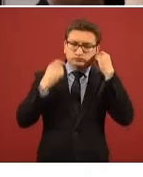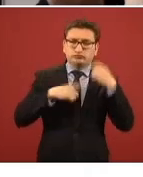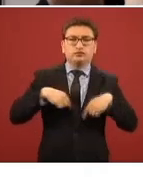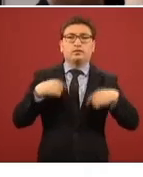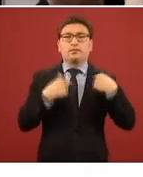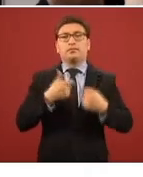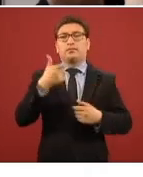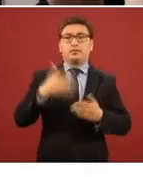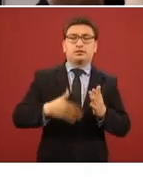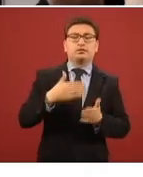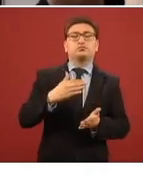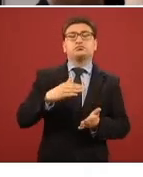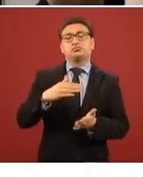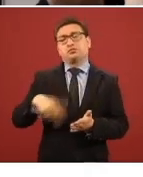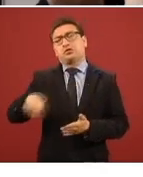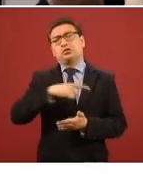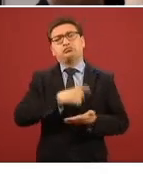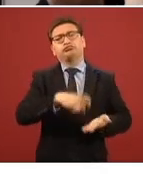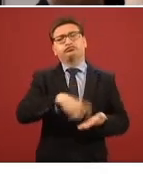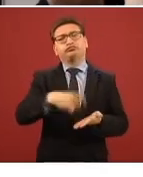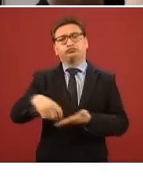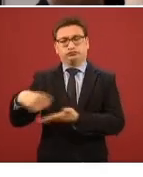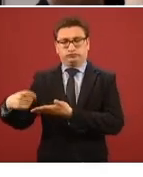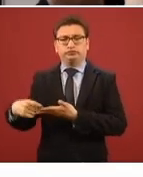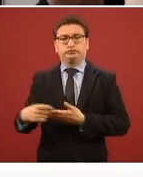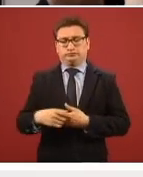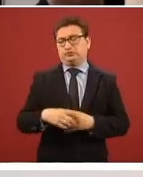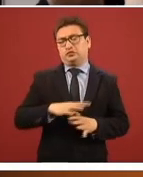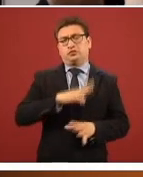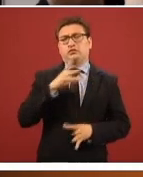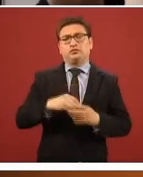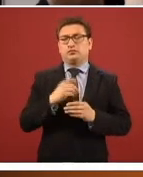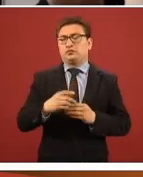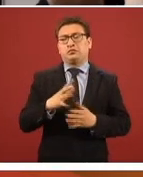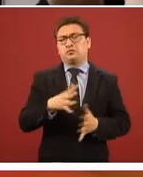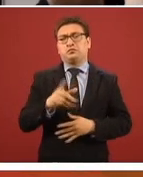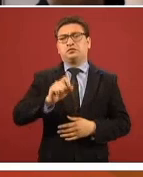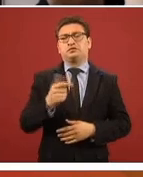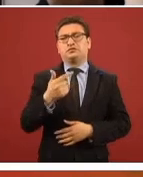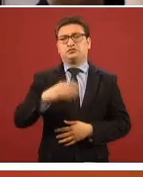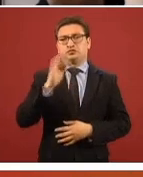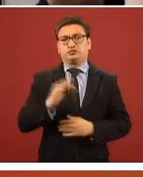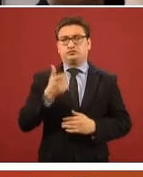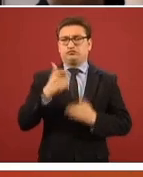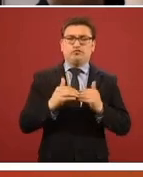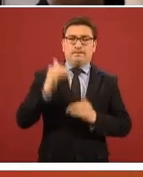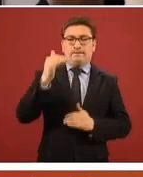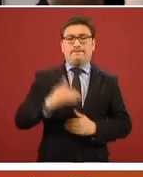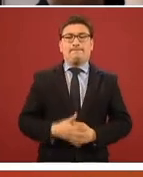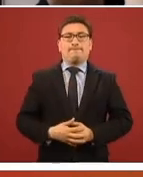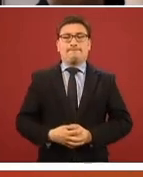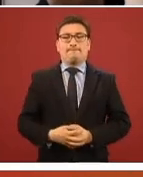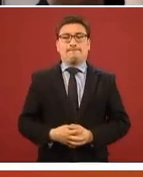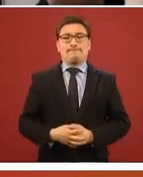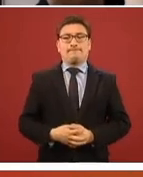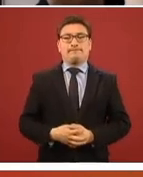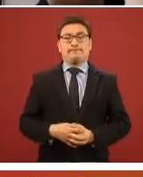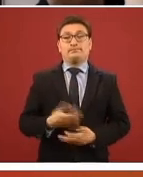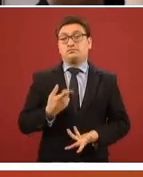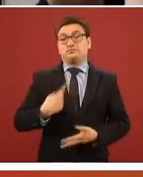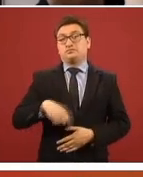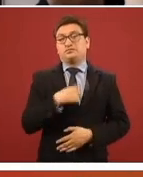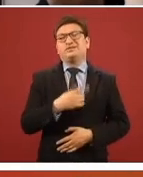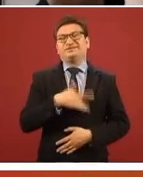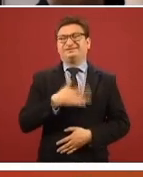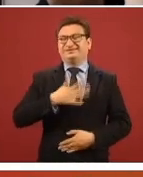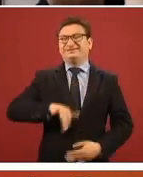las compraron y en general un fue un sobreprecio de 17% y algo para nosotros que